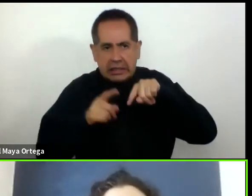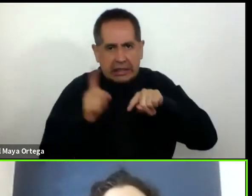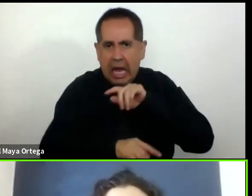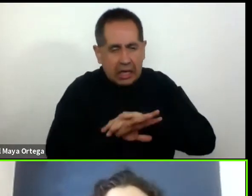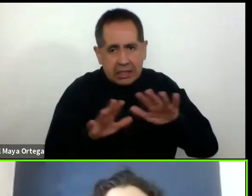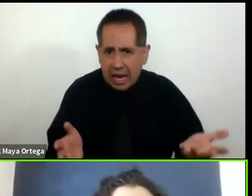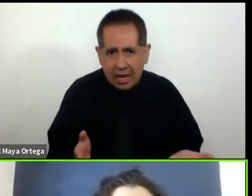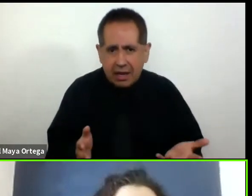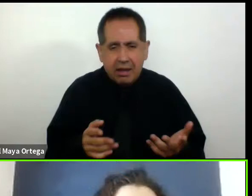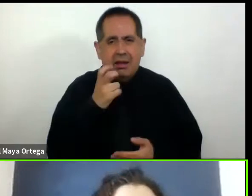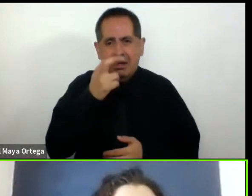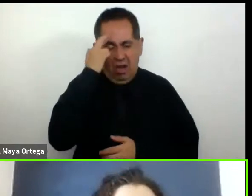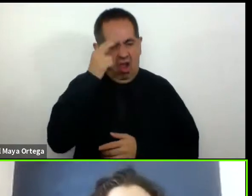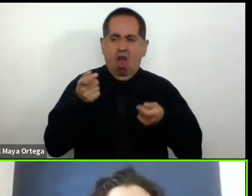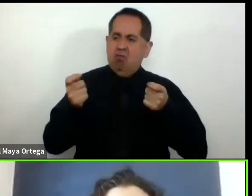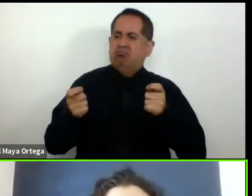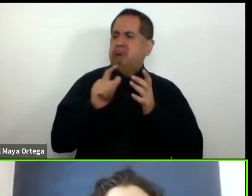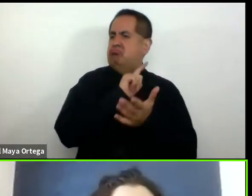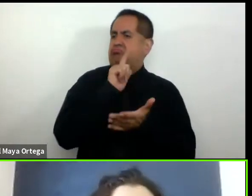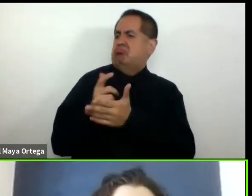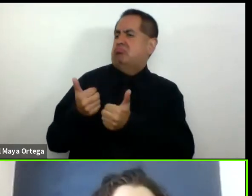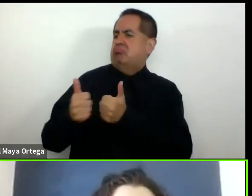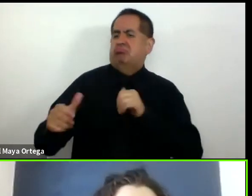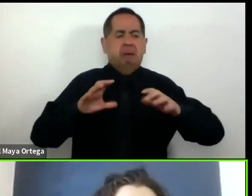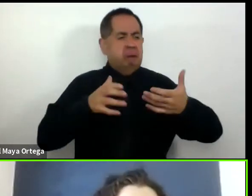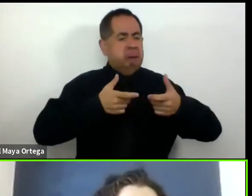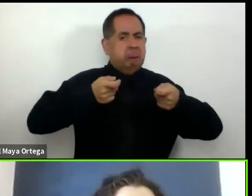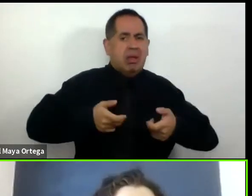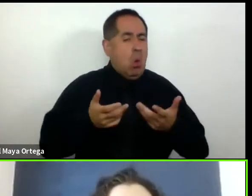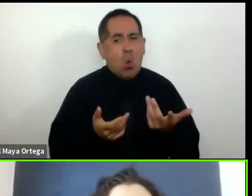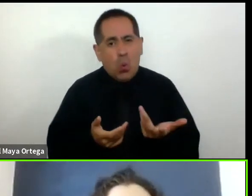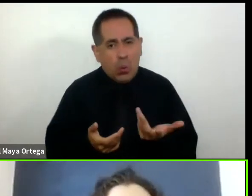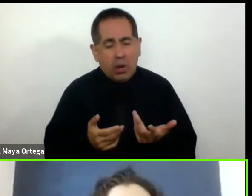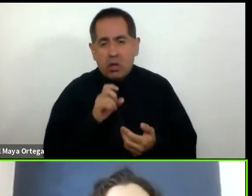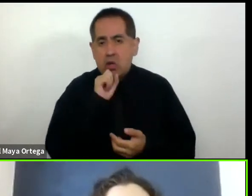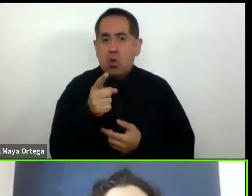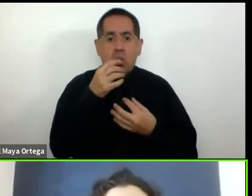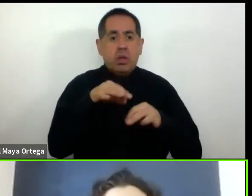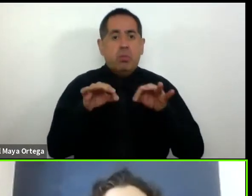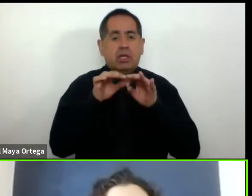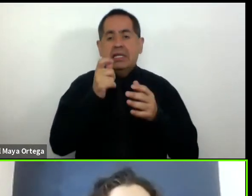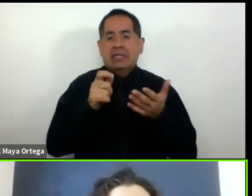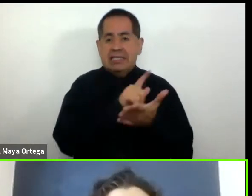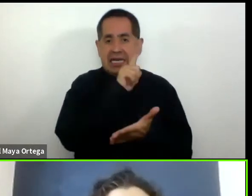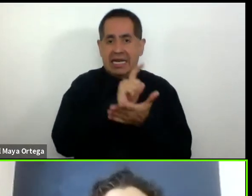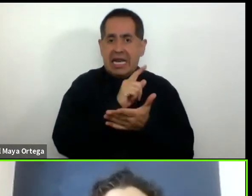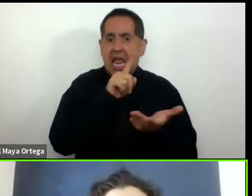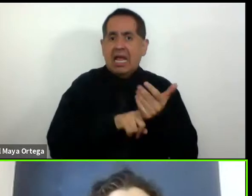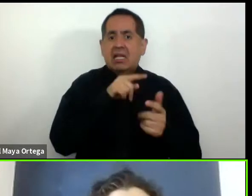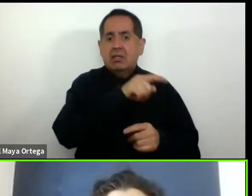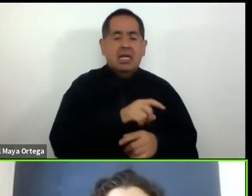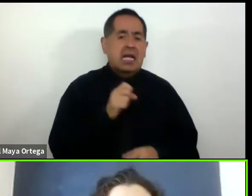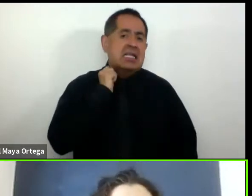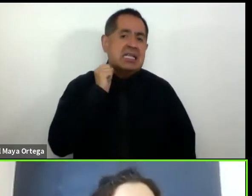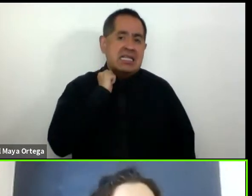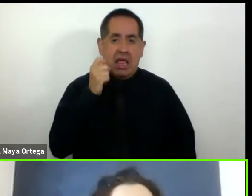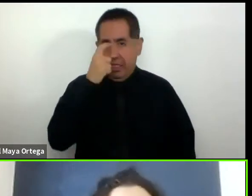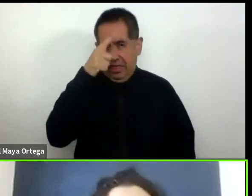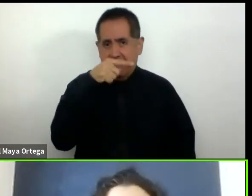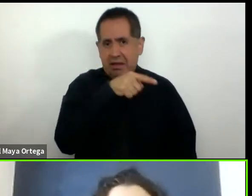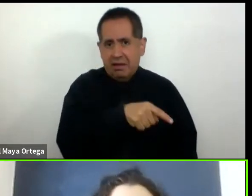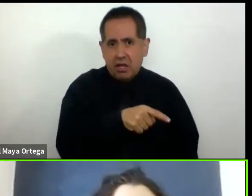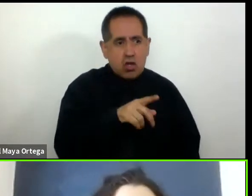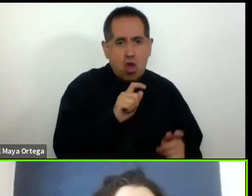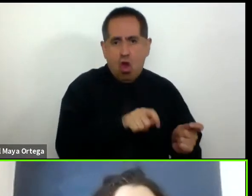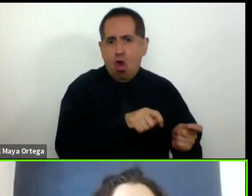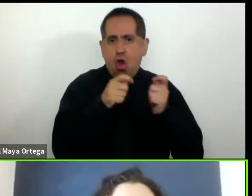les decía, este régimen legal separado. Y por otro lado, algo fundamental, es una ley que surge del Senado mismo, que no ha